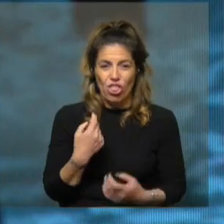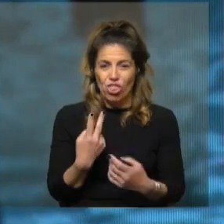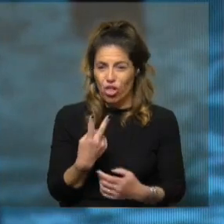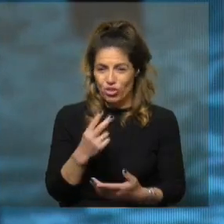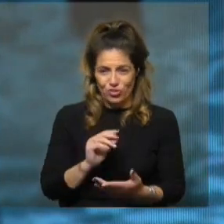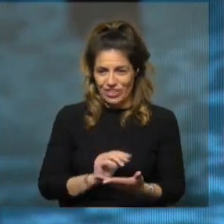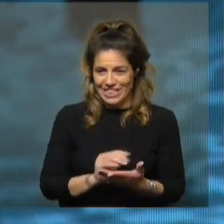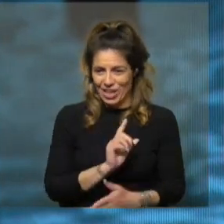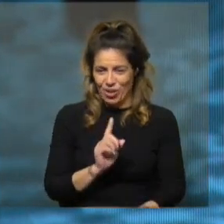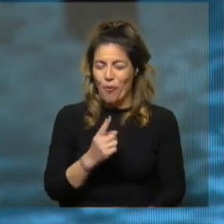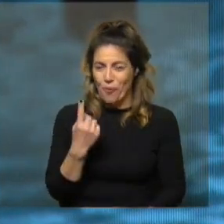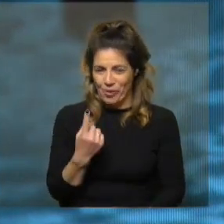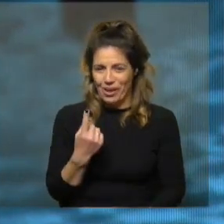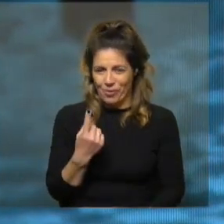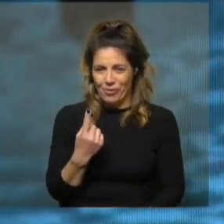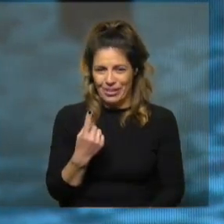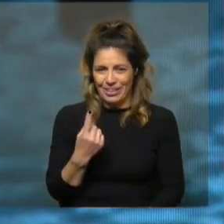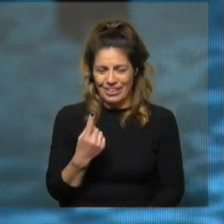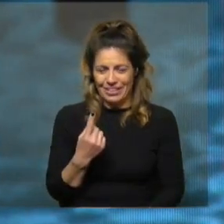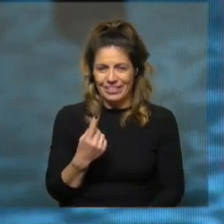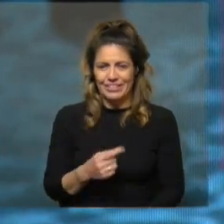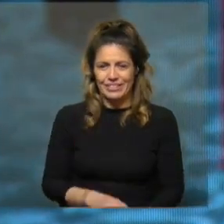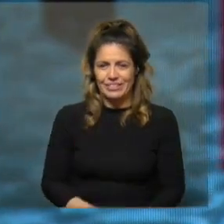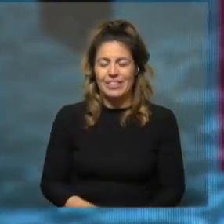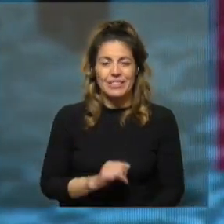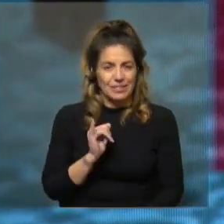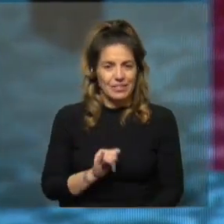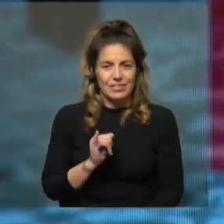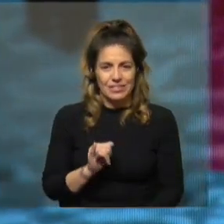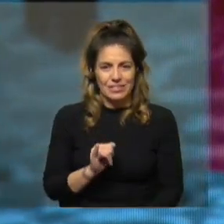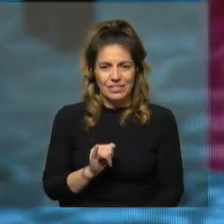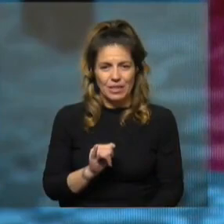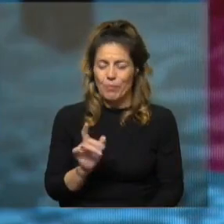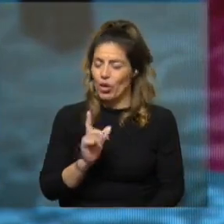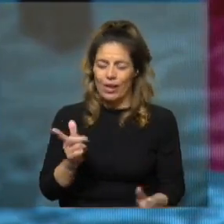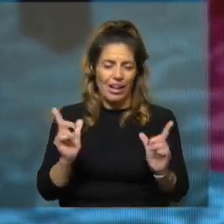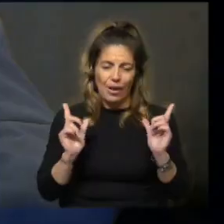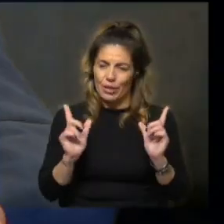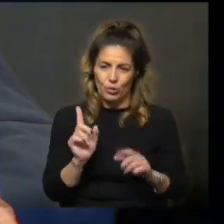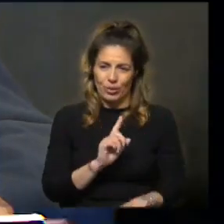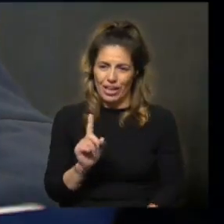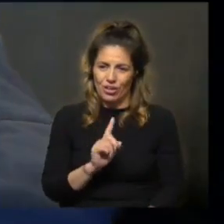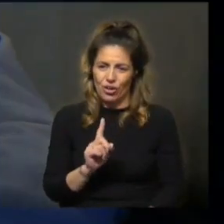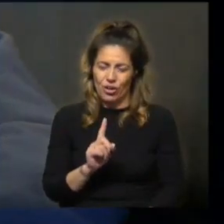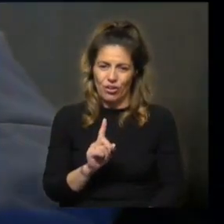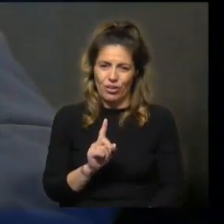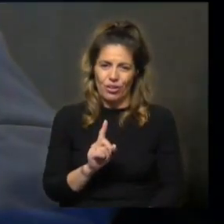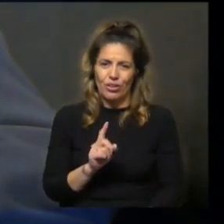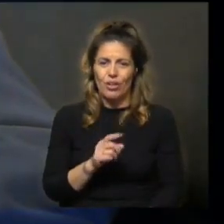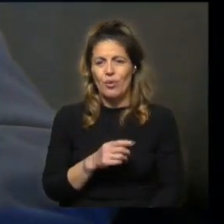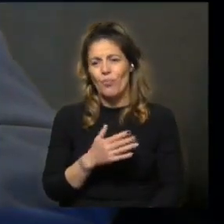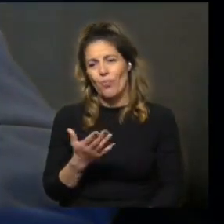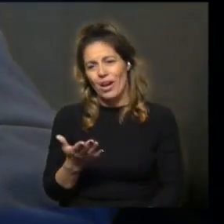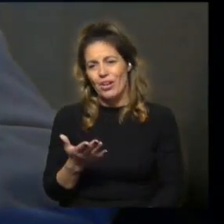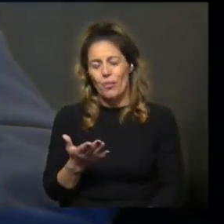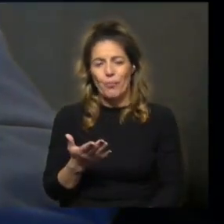una una una una por las cloacas sí sí sí sí pero no eran aventuras no Bueno pero pero yo que